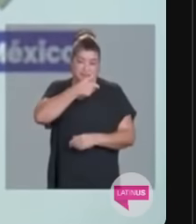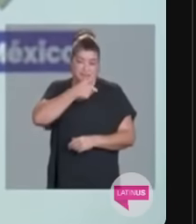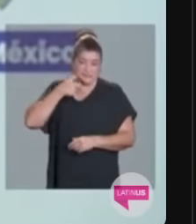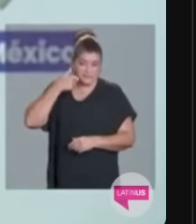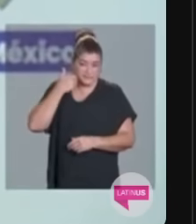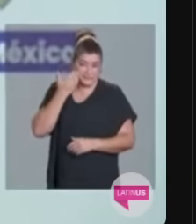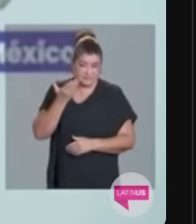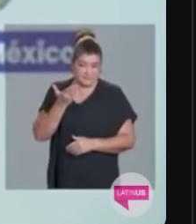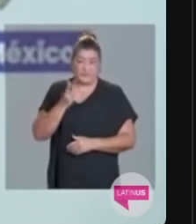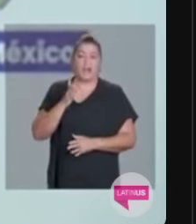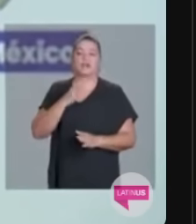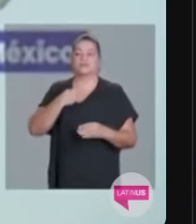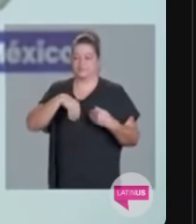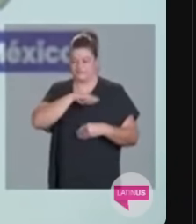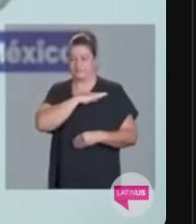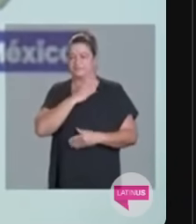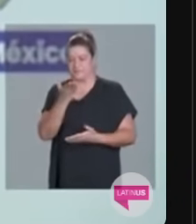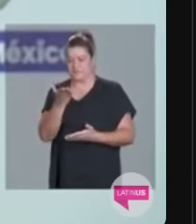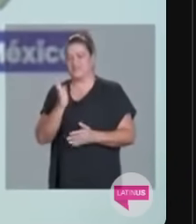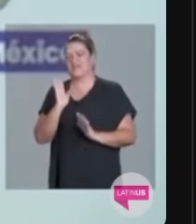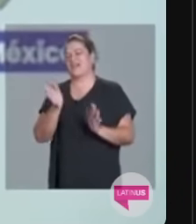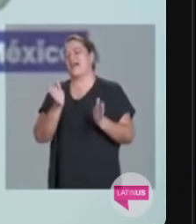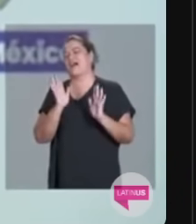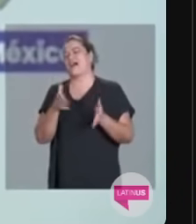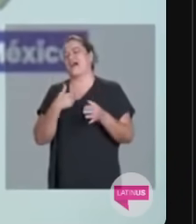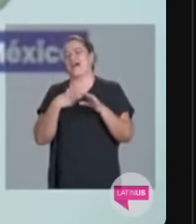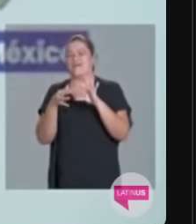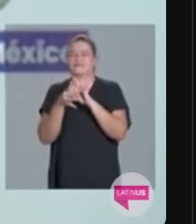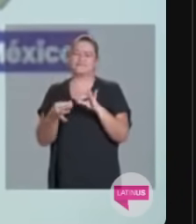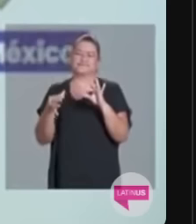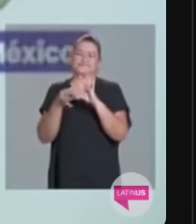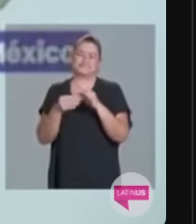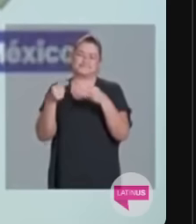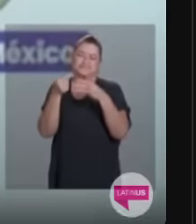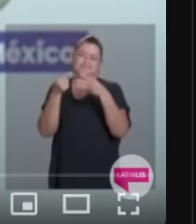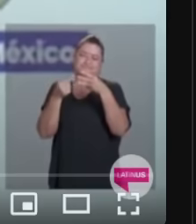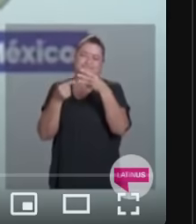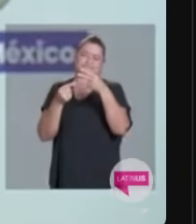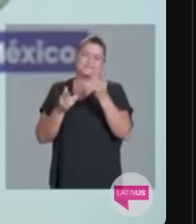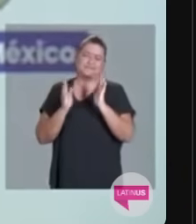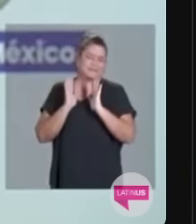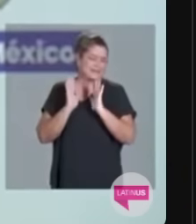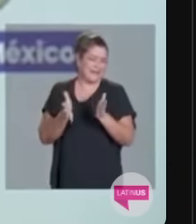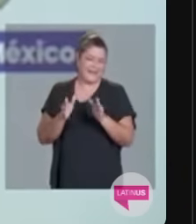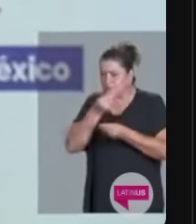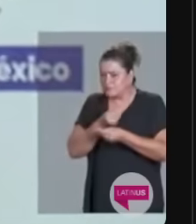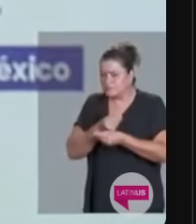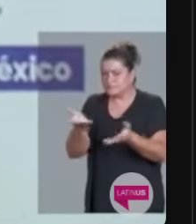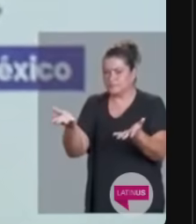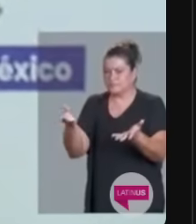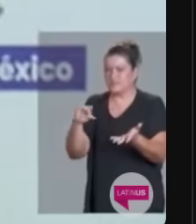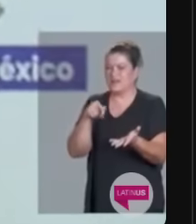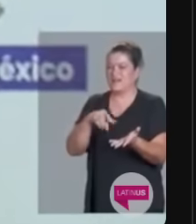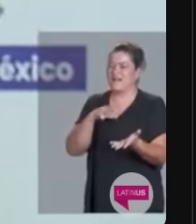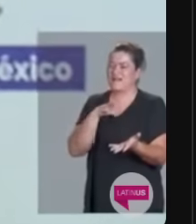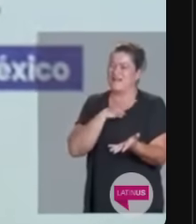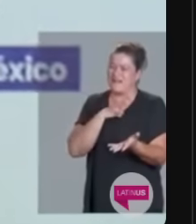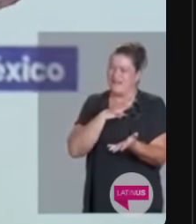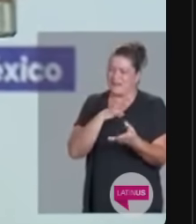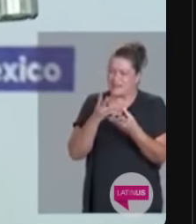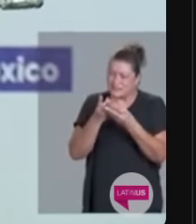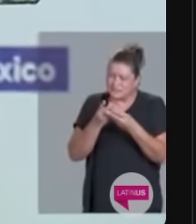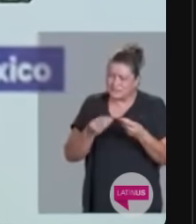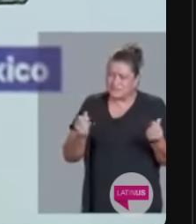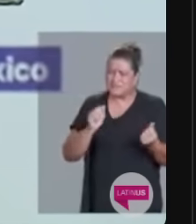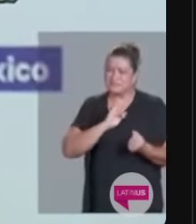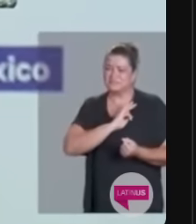aclarado lo que es increíble es que sigan haciendo uso político de una tragedia yo le invitaría a que se tome esta